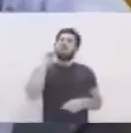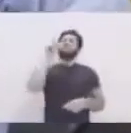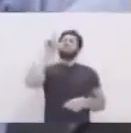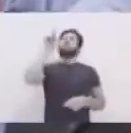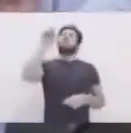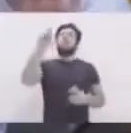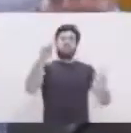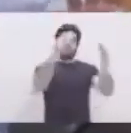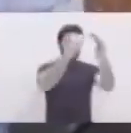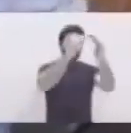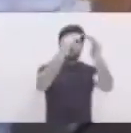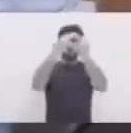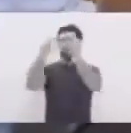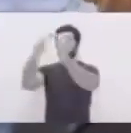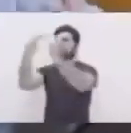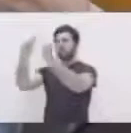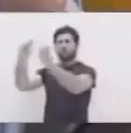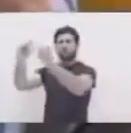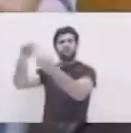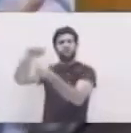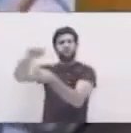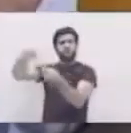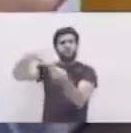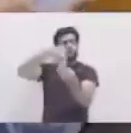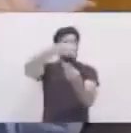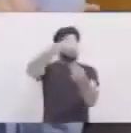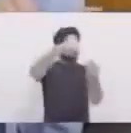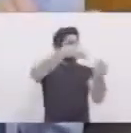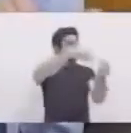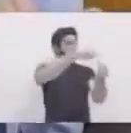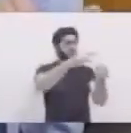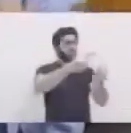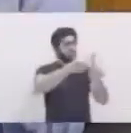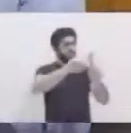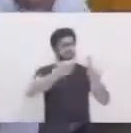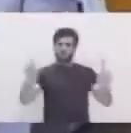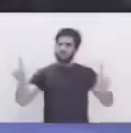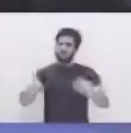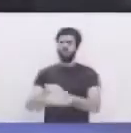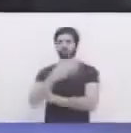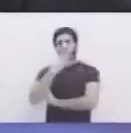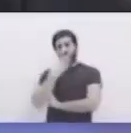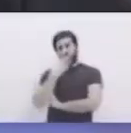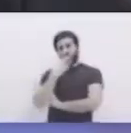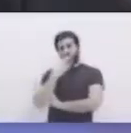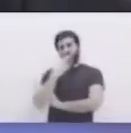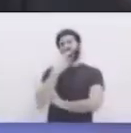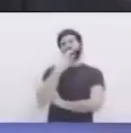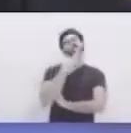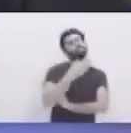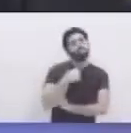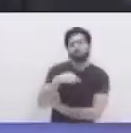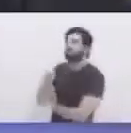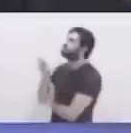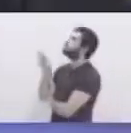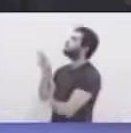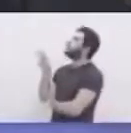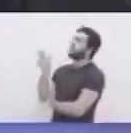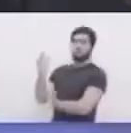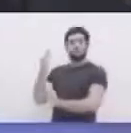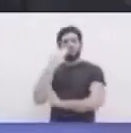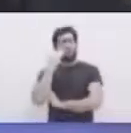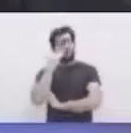unas familias totalmente diferentes de las que vivían del lado de Graciela. Por eso, su mamá siempre le